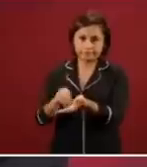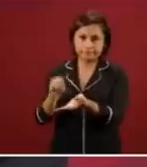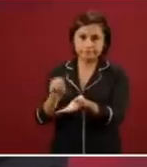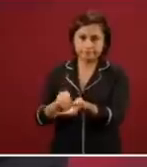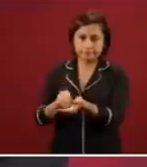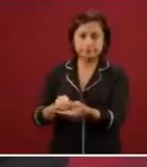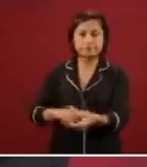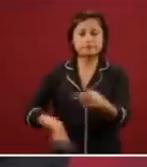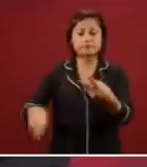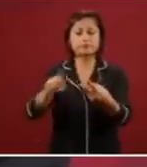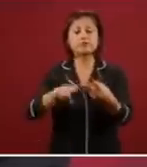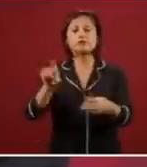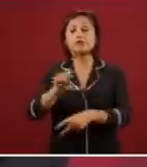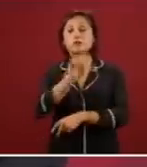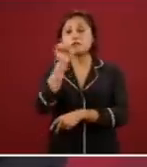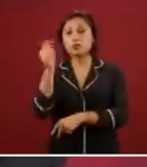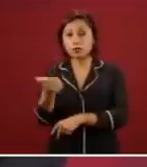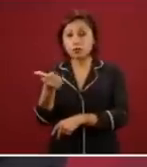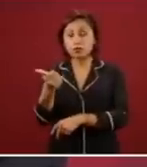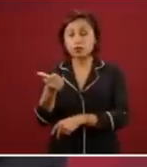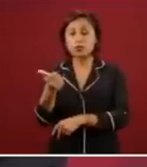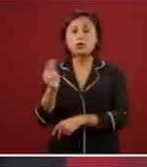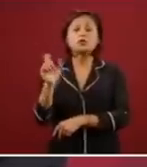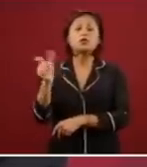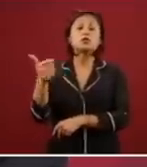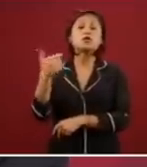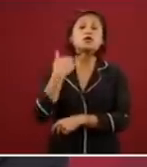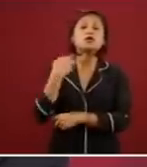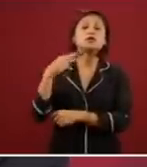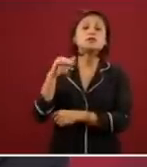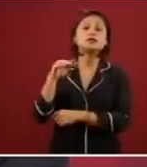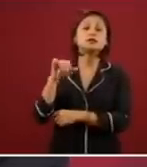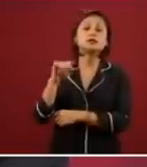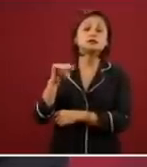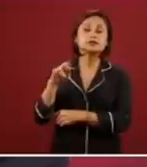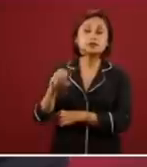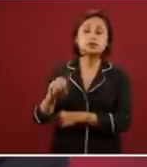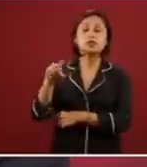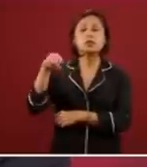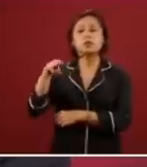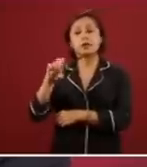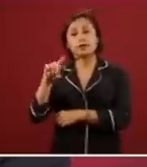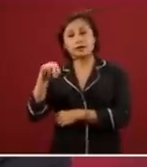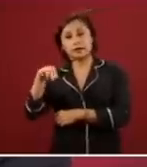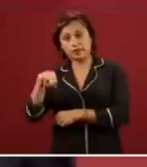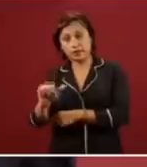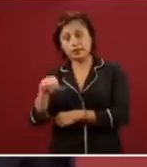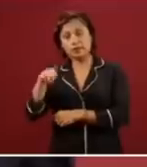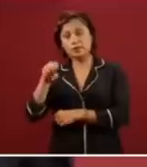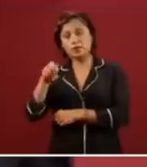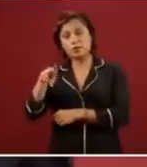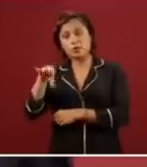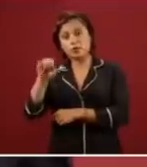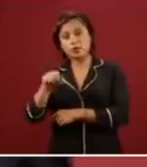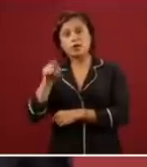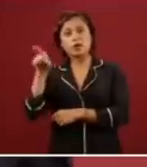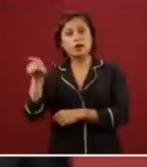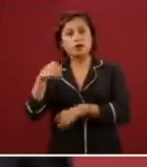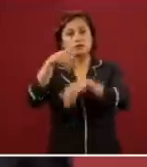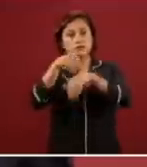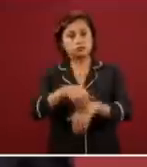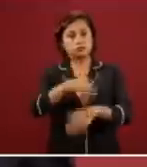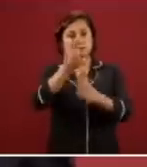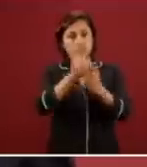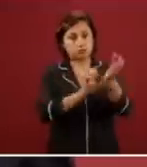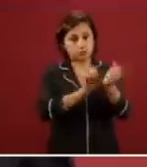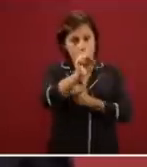El caso del exministro Medina Mora, conforme a la Constitución, me presentó a